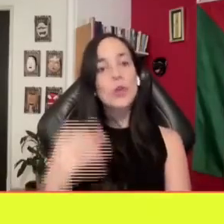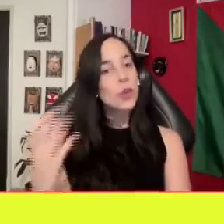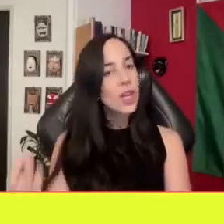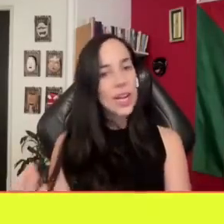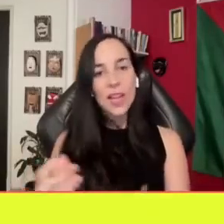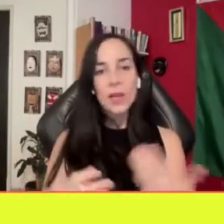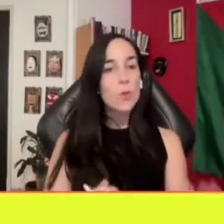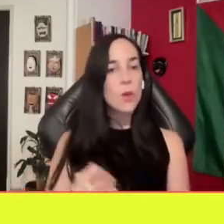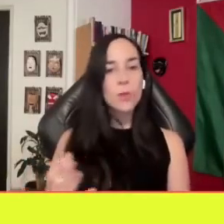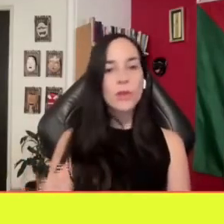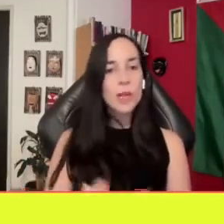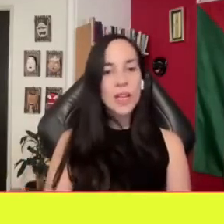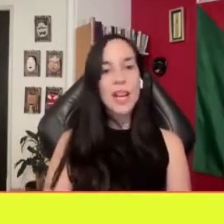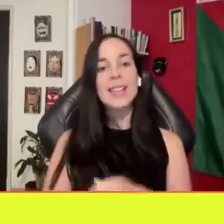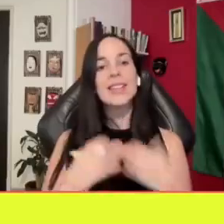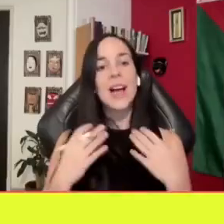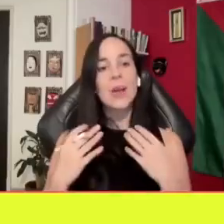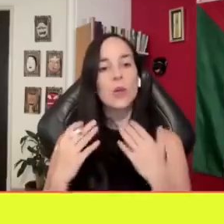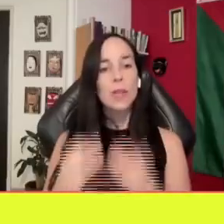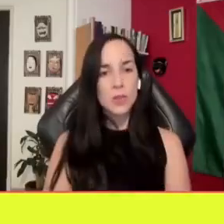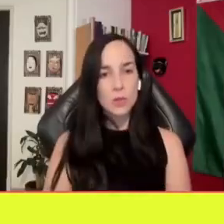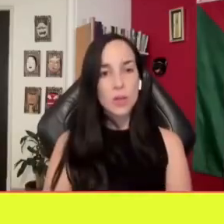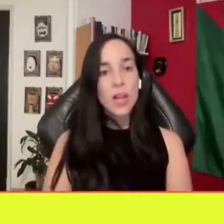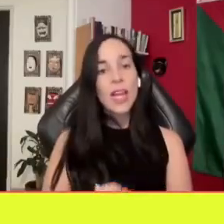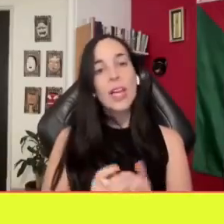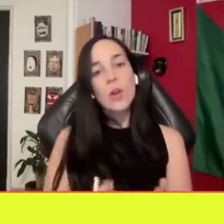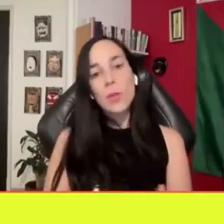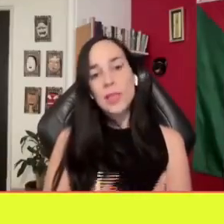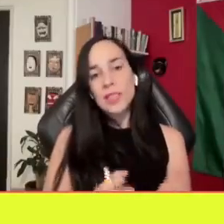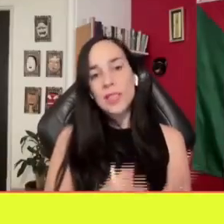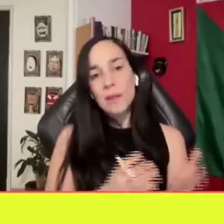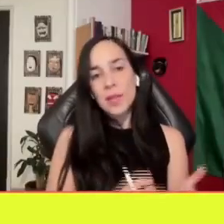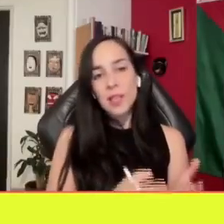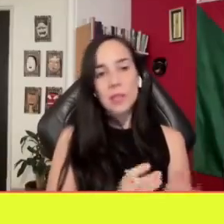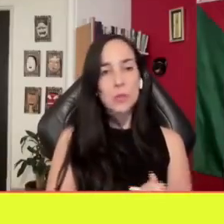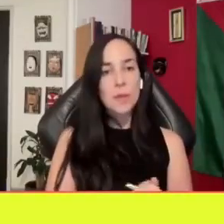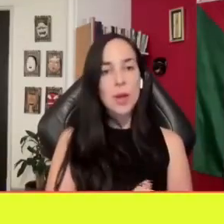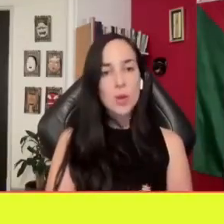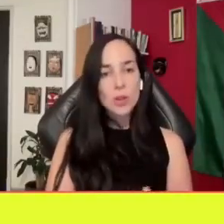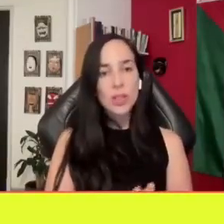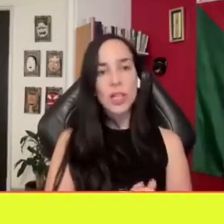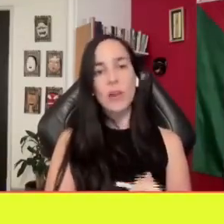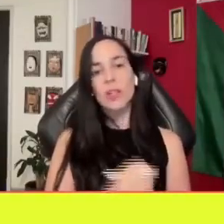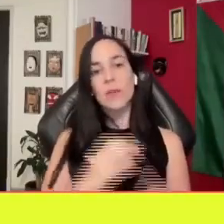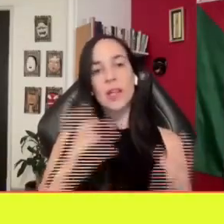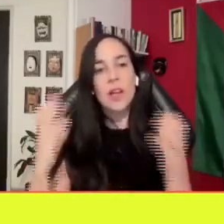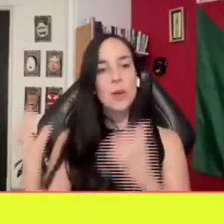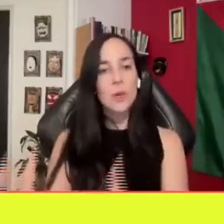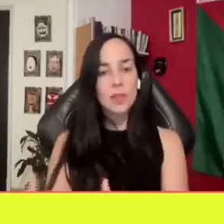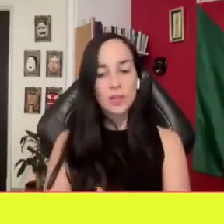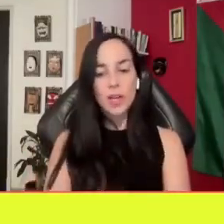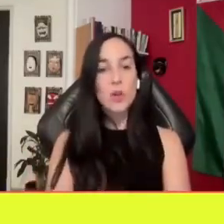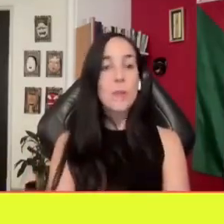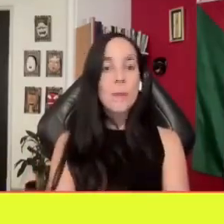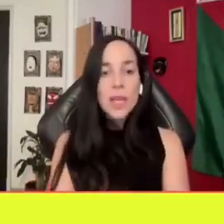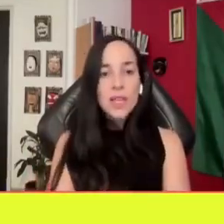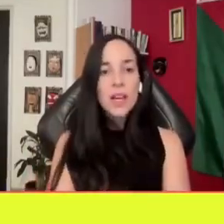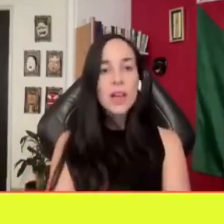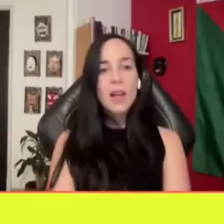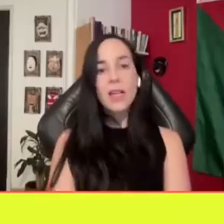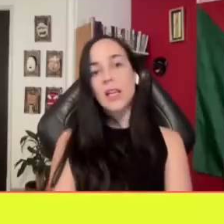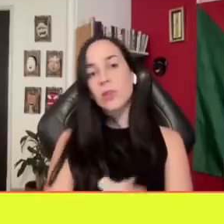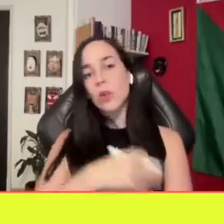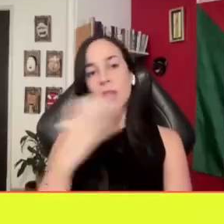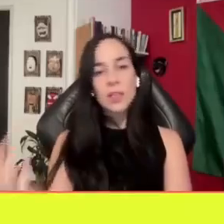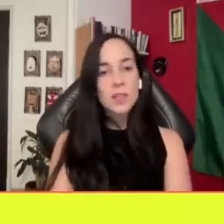figura, controlarla de una u otra manera, es al Congreso. Y no precisamente a la Suprema Corte, que ahora está manejada por la señora Norma